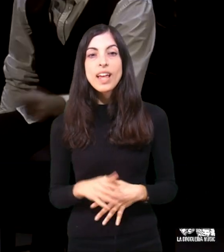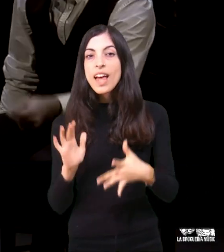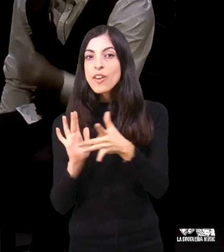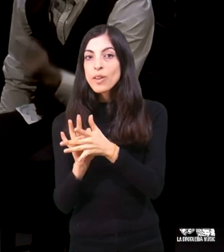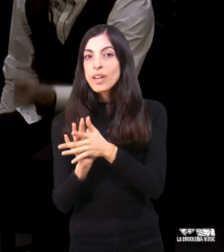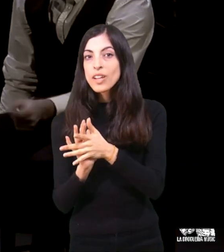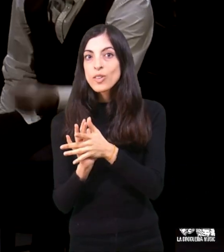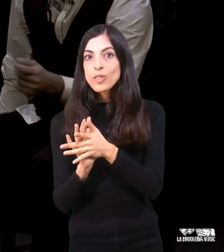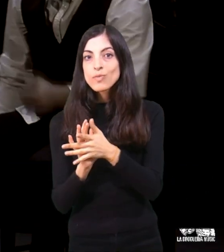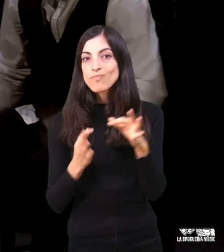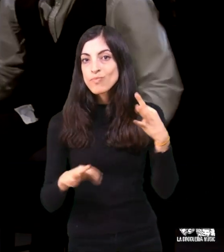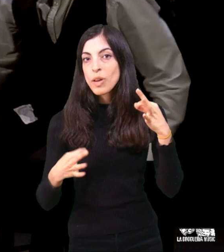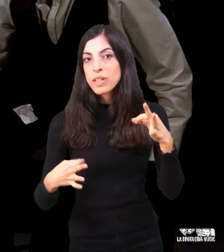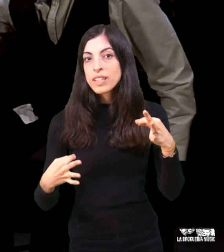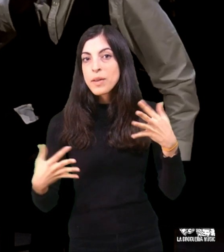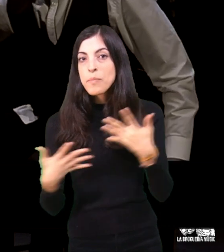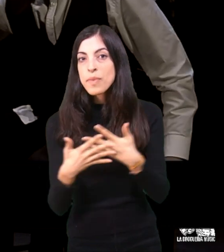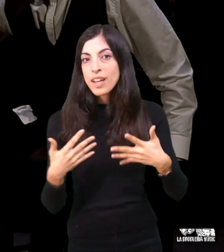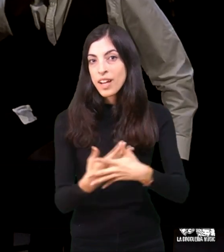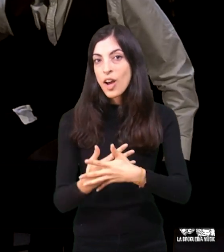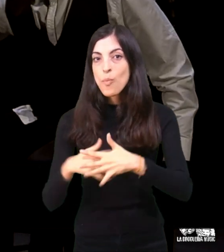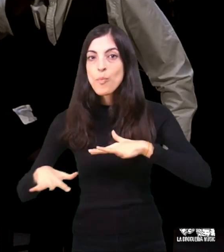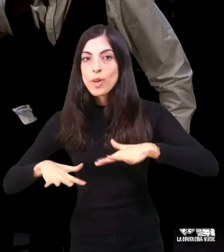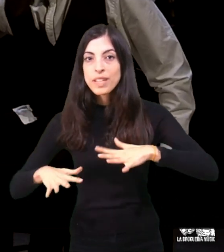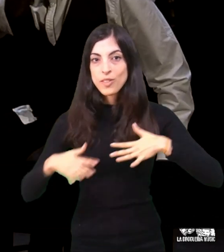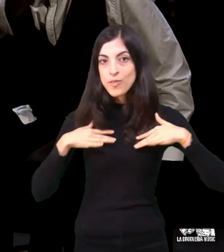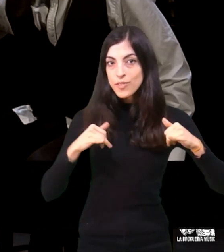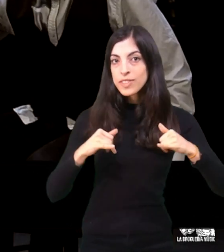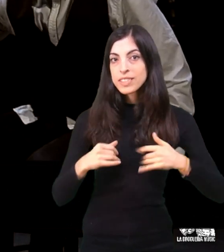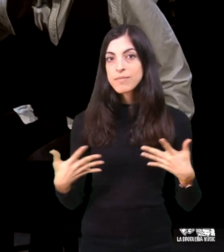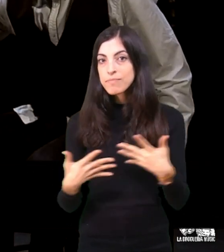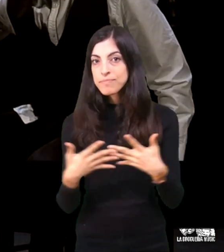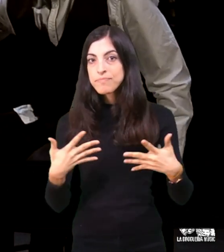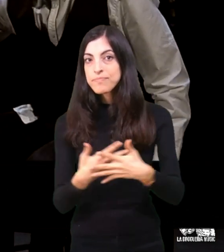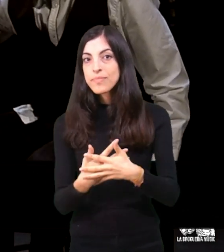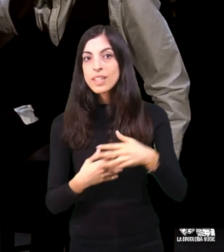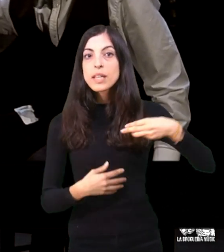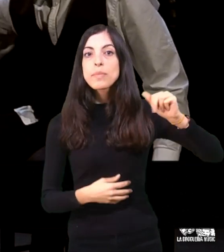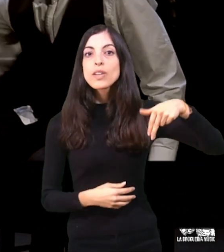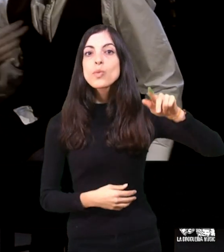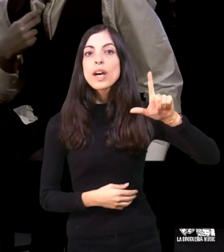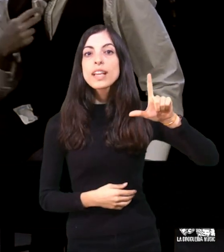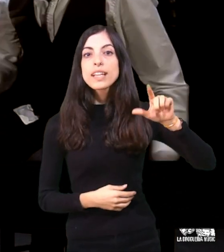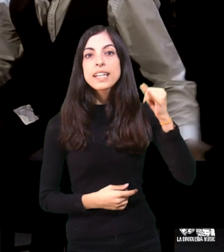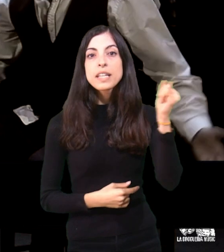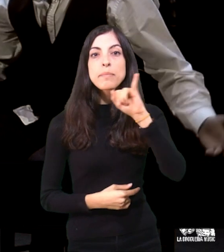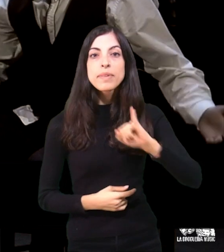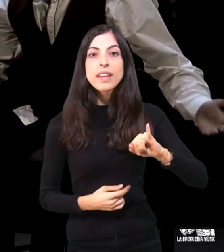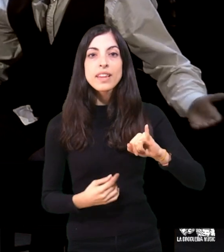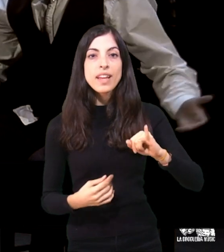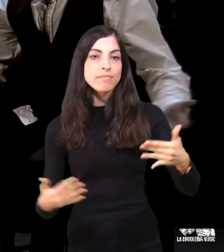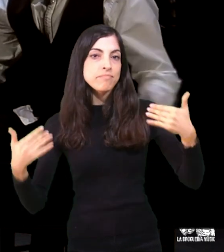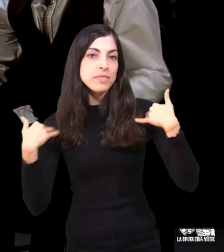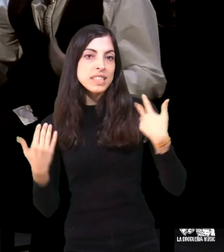Y como el flamenco se suele fusionar con el movimiento y la fiesta, Manuel Jiménez se encargará del baile y José y